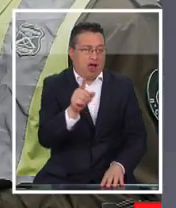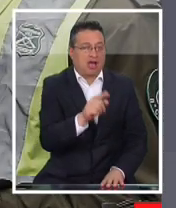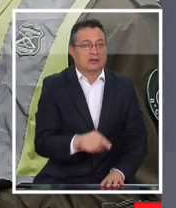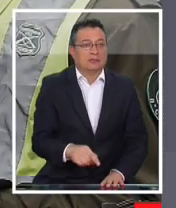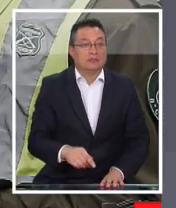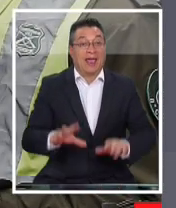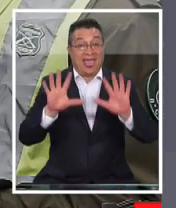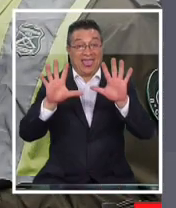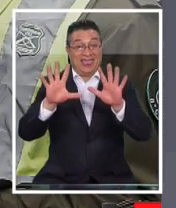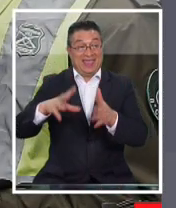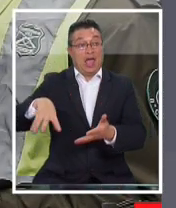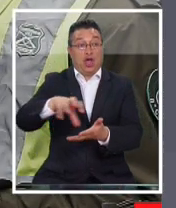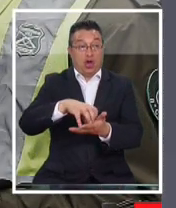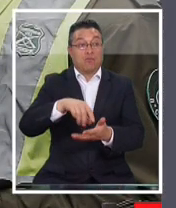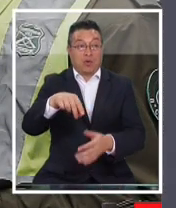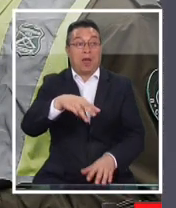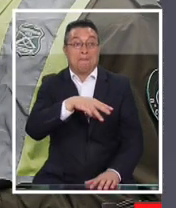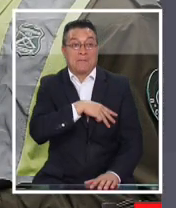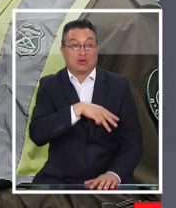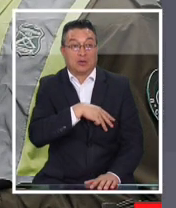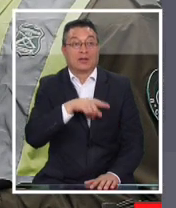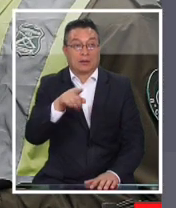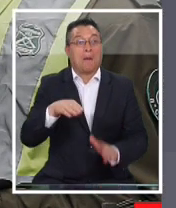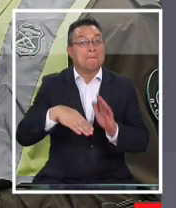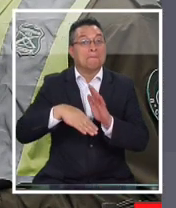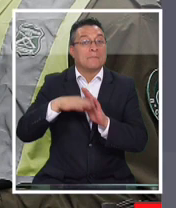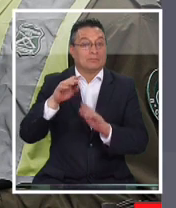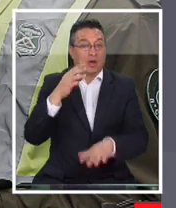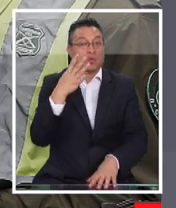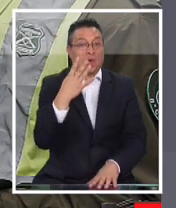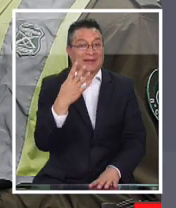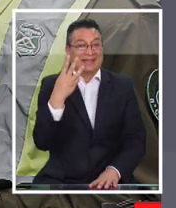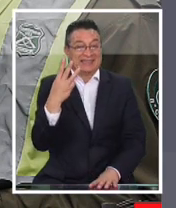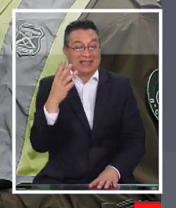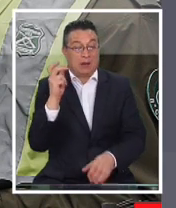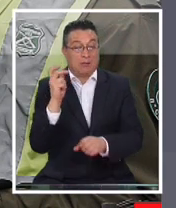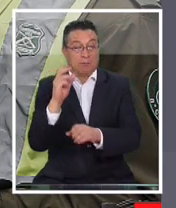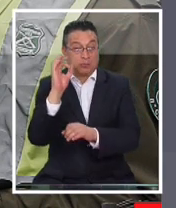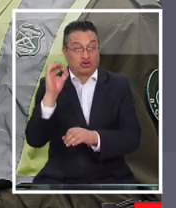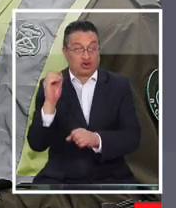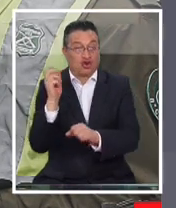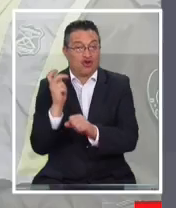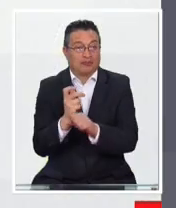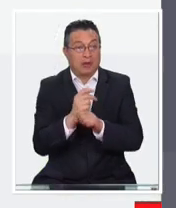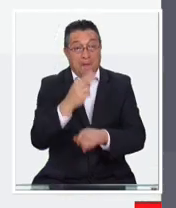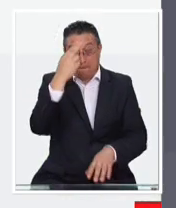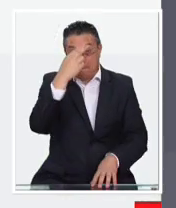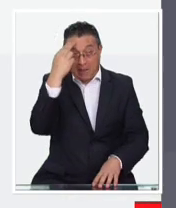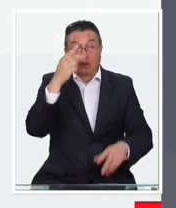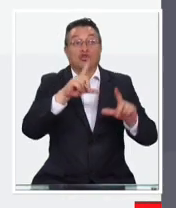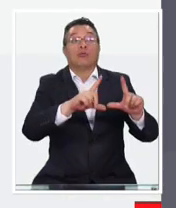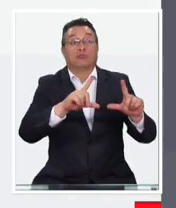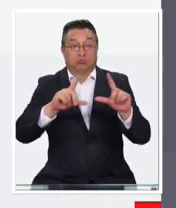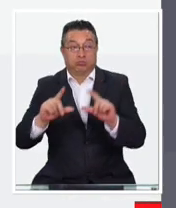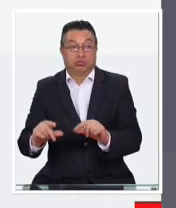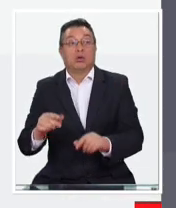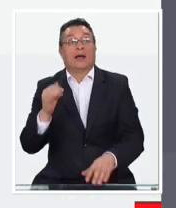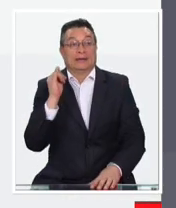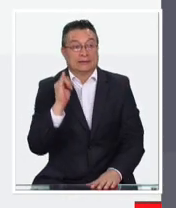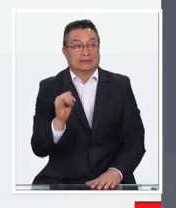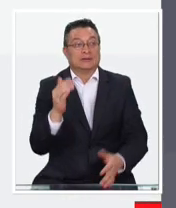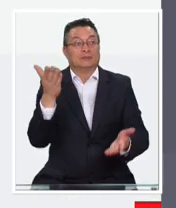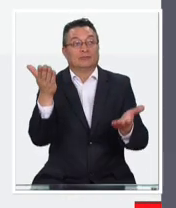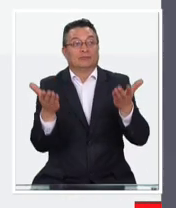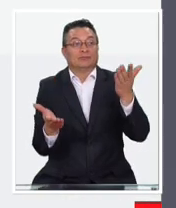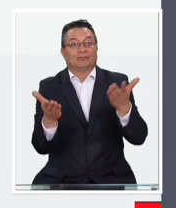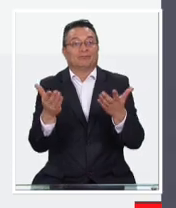Son 10 comunas de la región metropolitana las que concentran el 43% de los robos, aunque marzo bajó considerablemente en